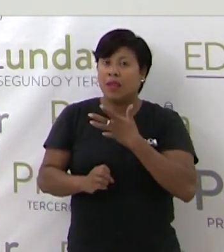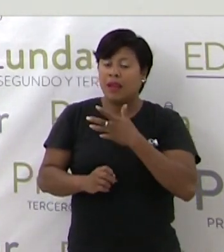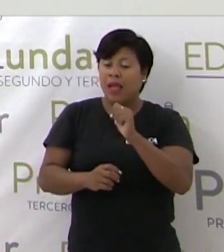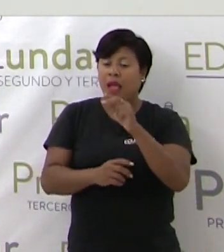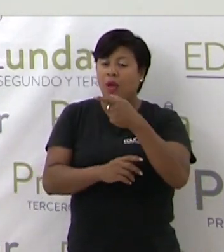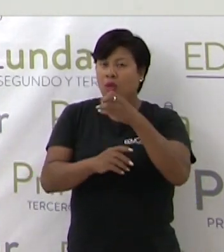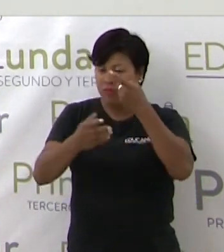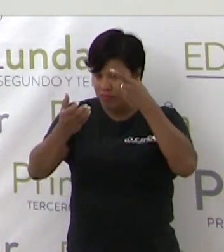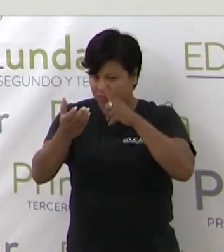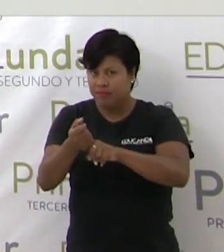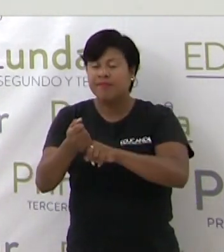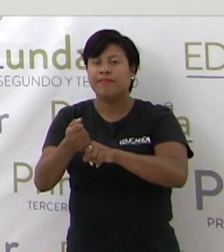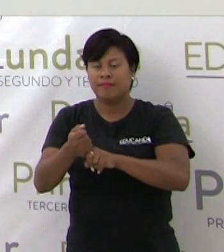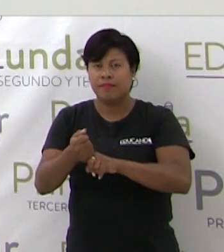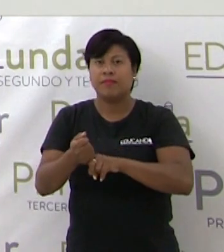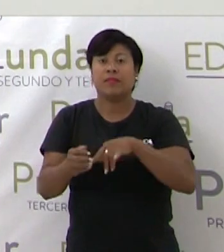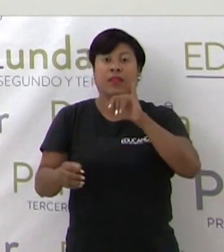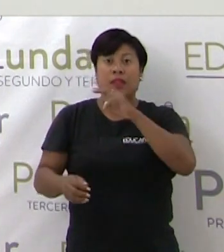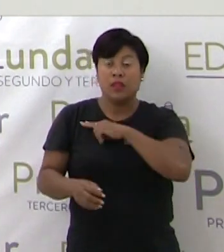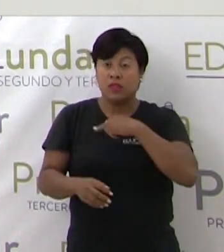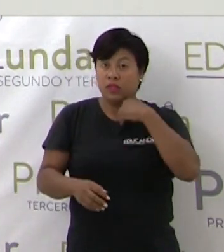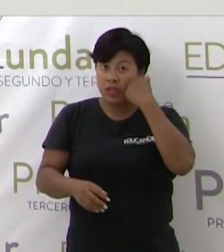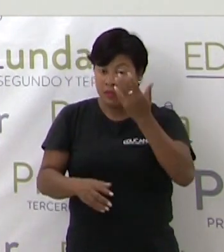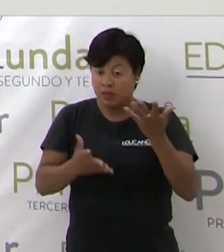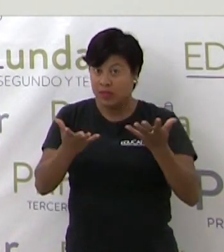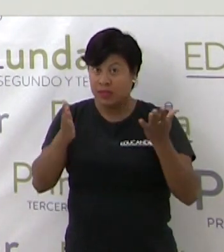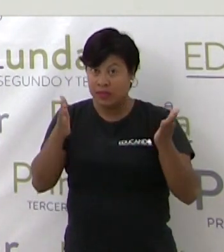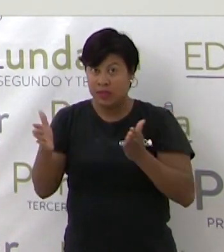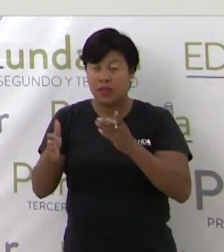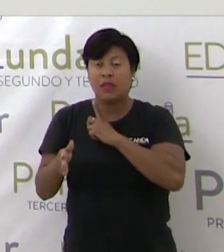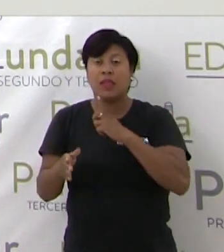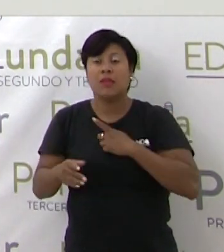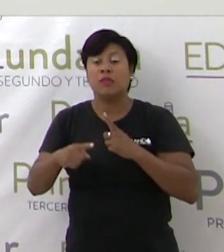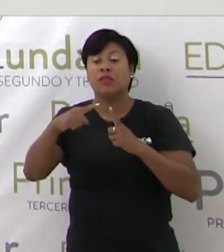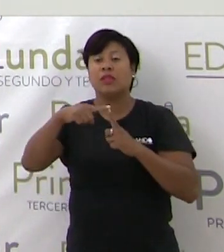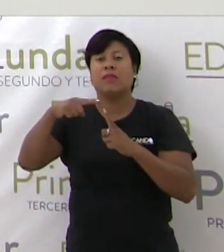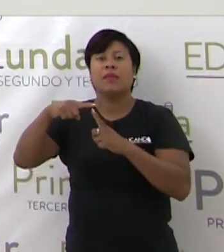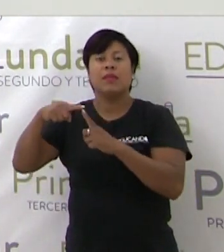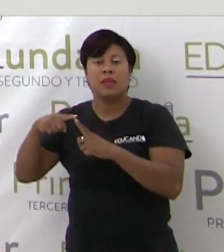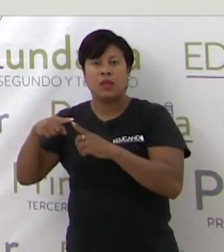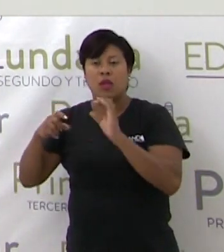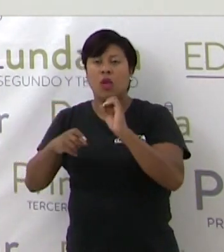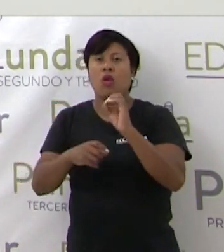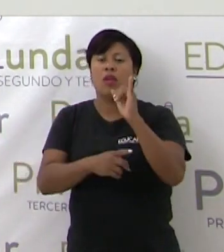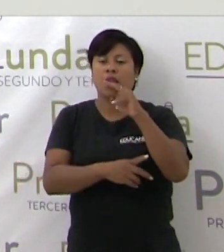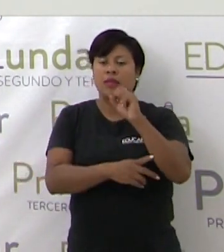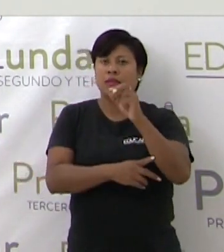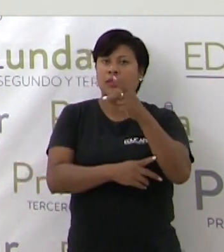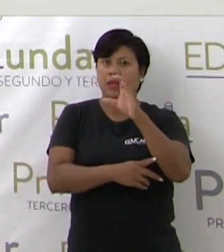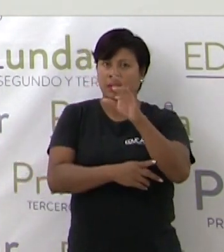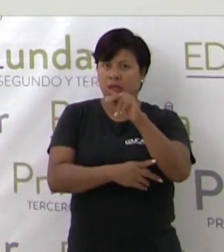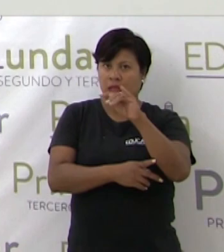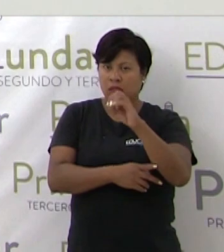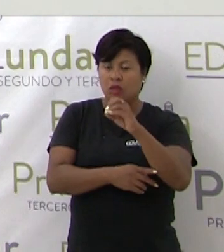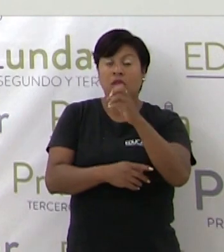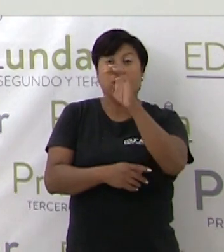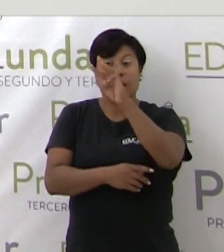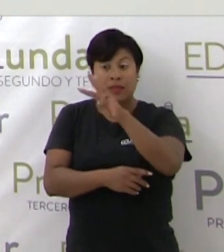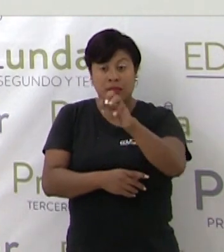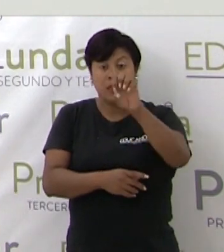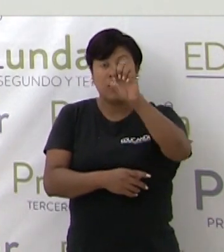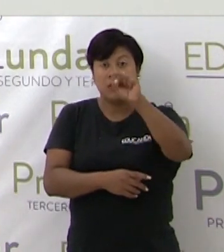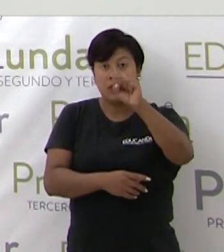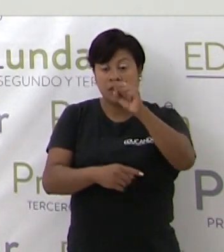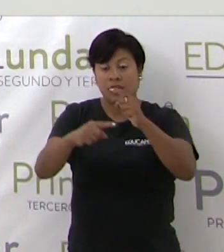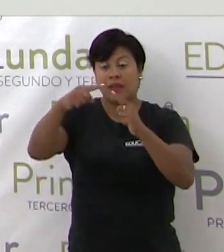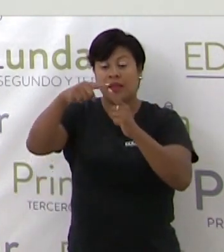ángulos internos. Entonces, si queremos trazarlo, tenemos que dividirlo, o que esté inscrito en un círculo, tenemos que dividir 360